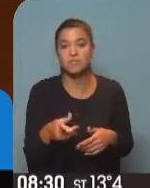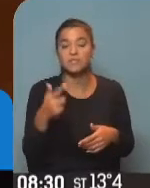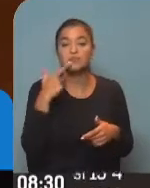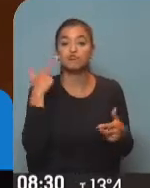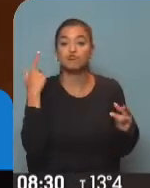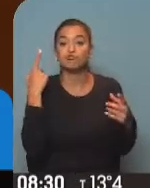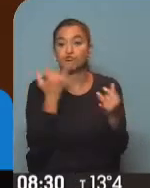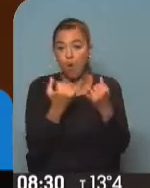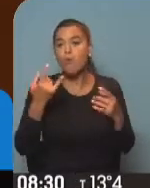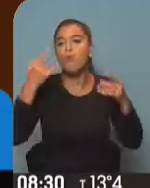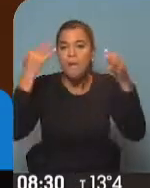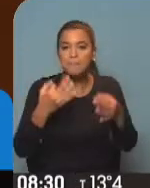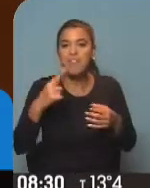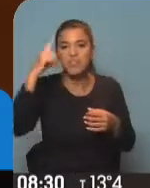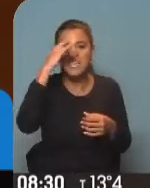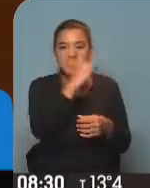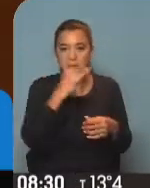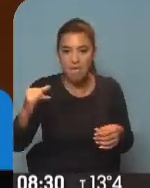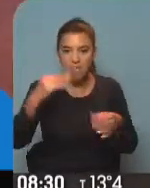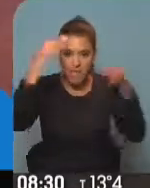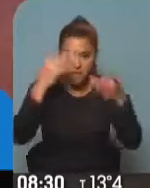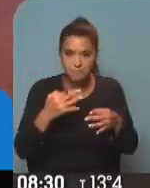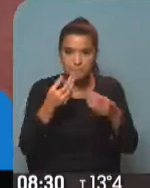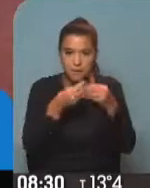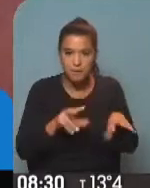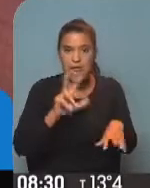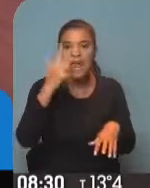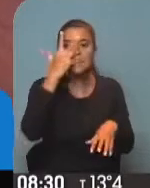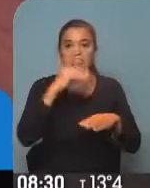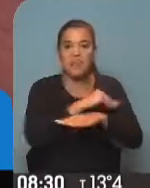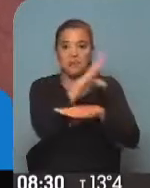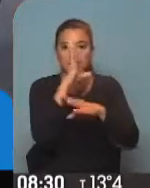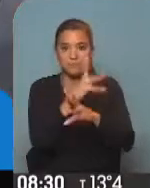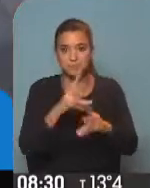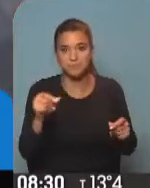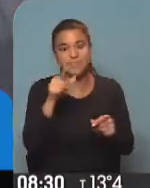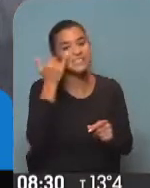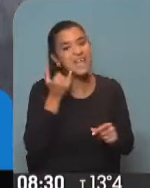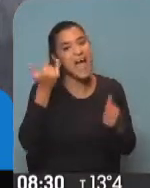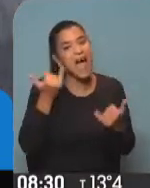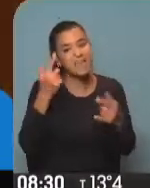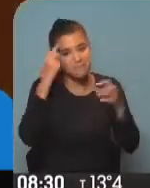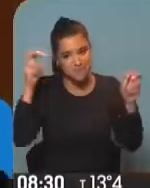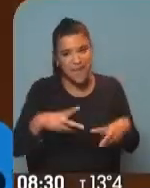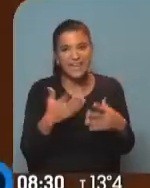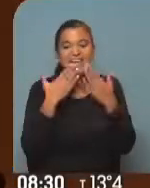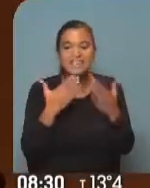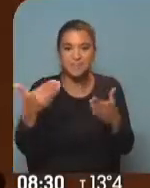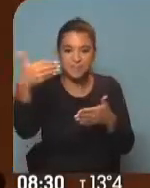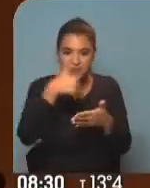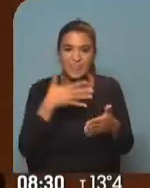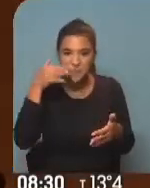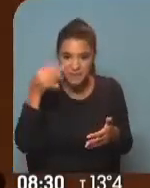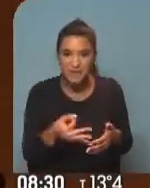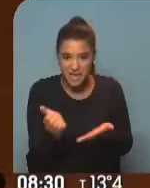comienza puntual 10 y media de la noche está terminando a las 3 de la mañana ya tenemos planes gracias por si realmente